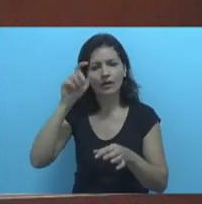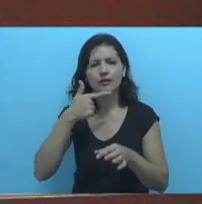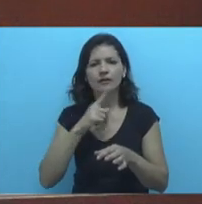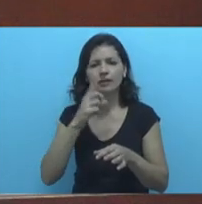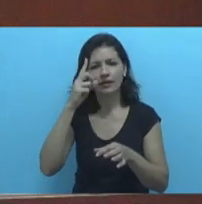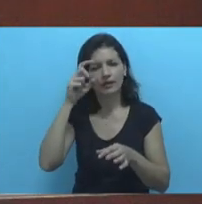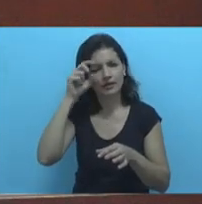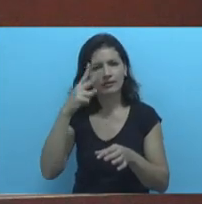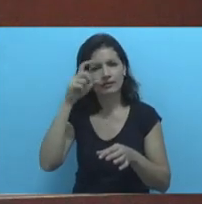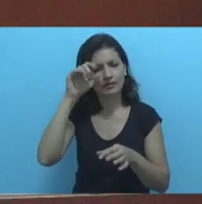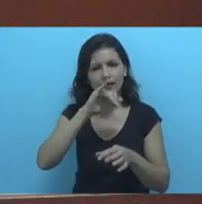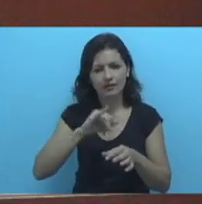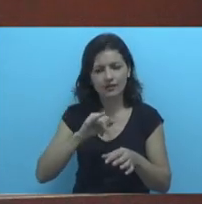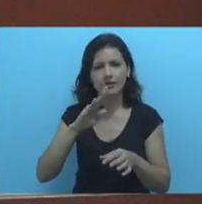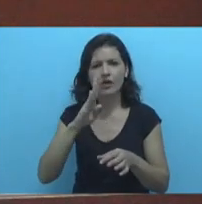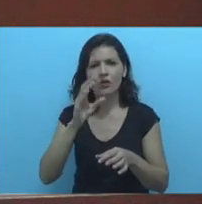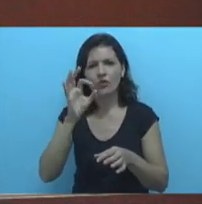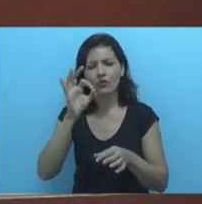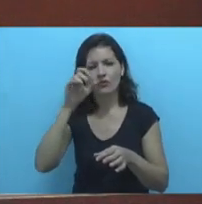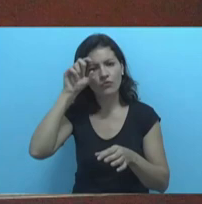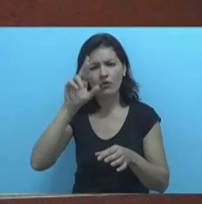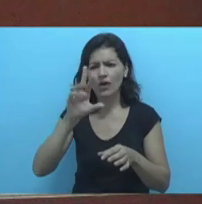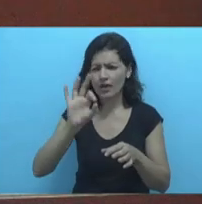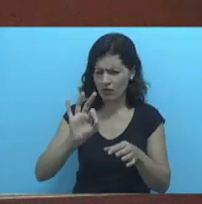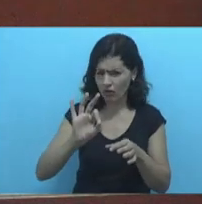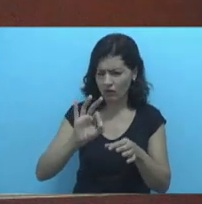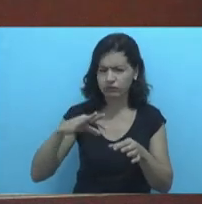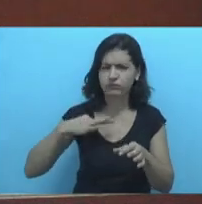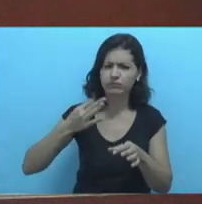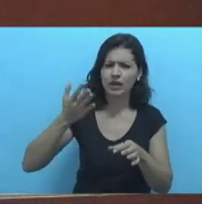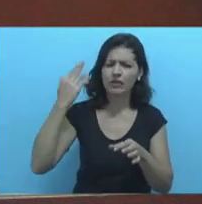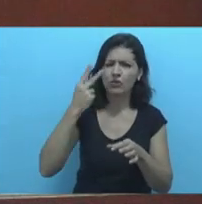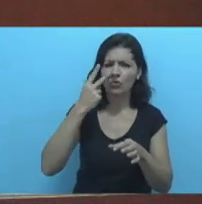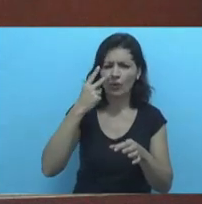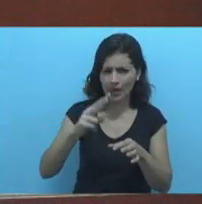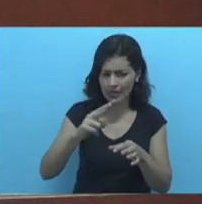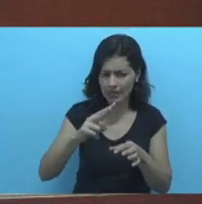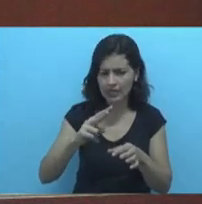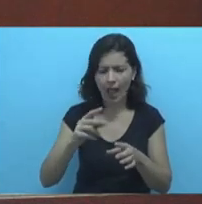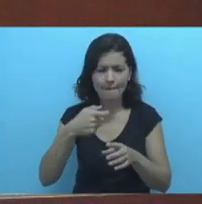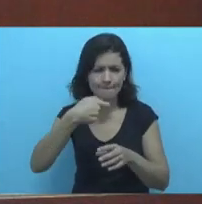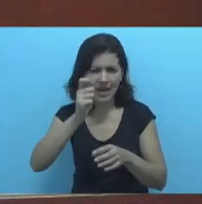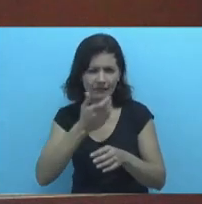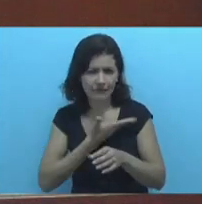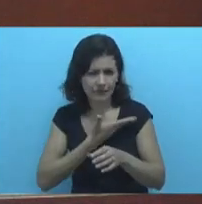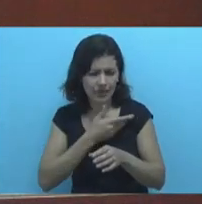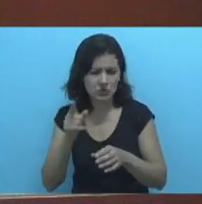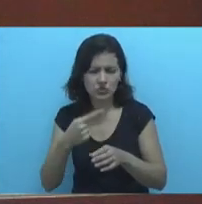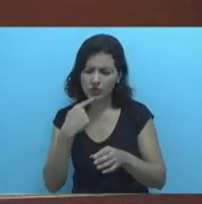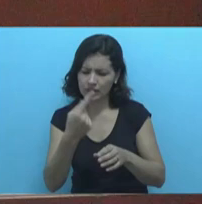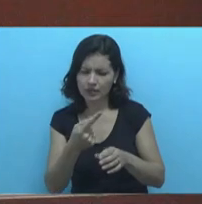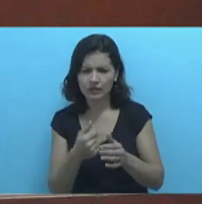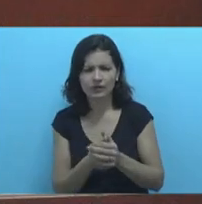en el año febrero del 2000, y que habría